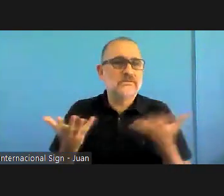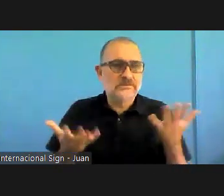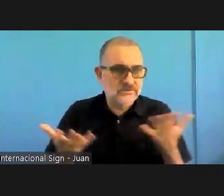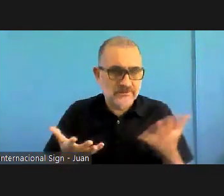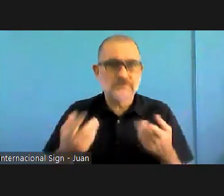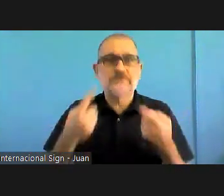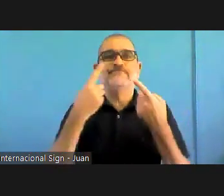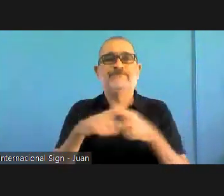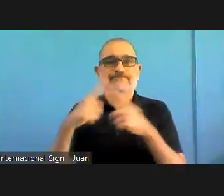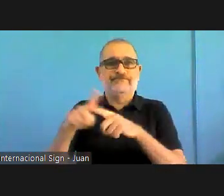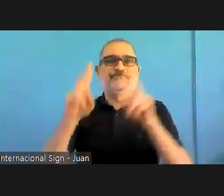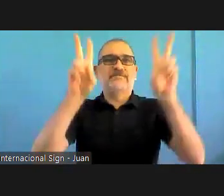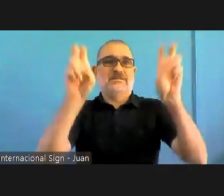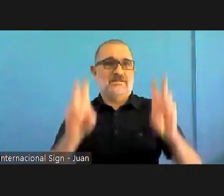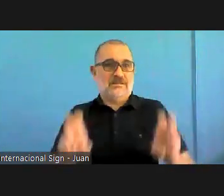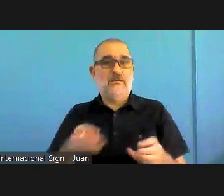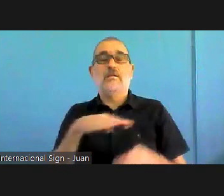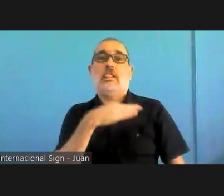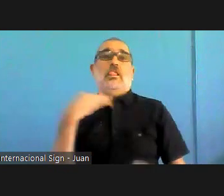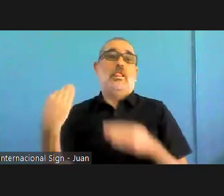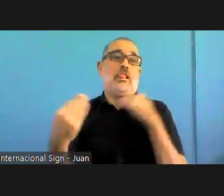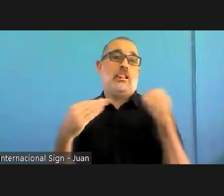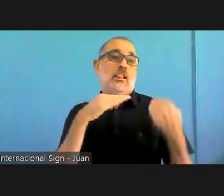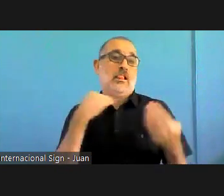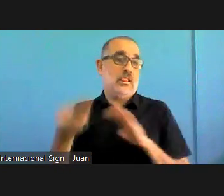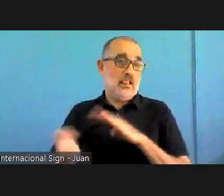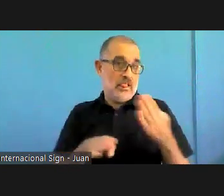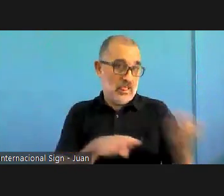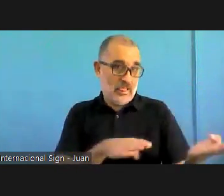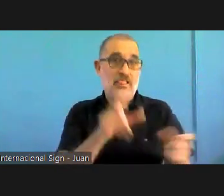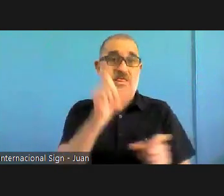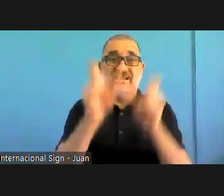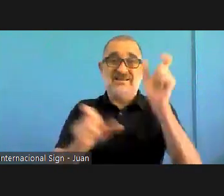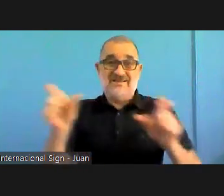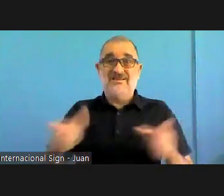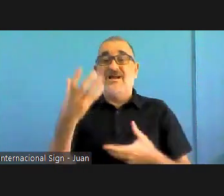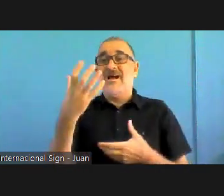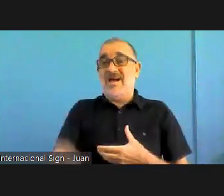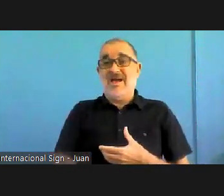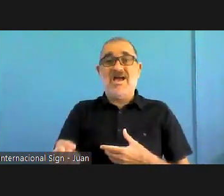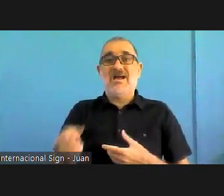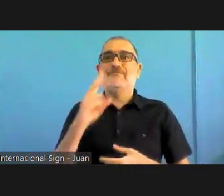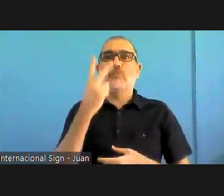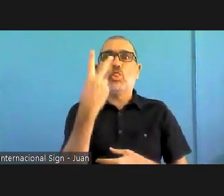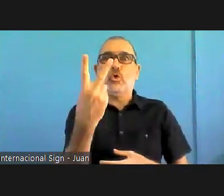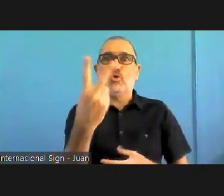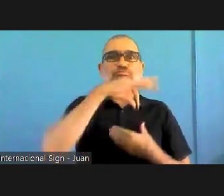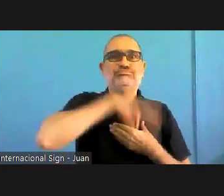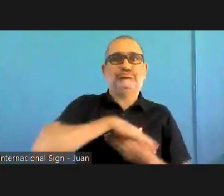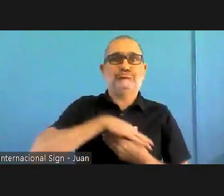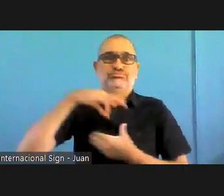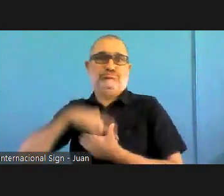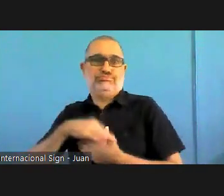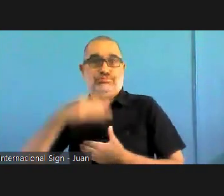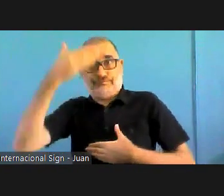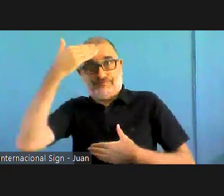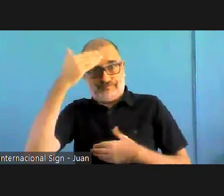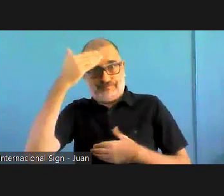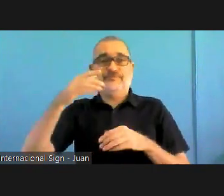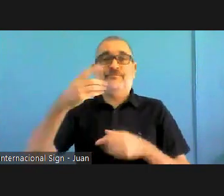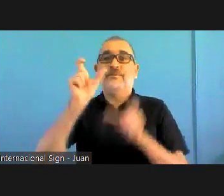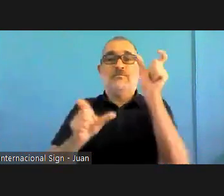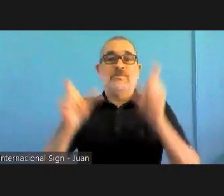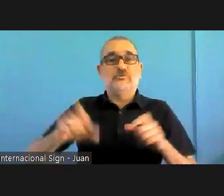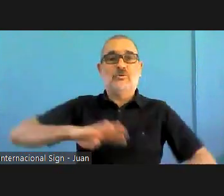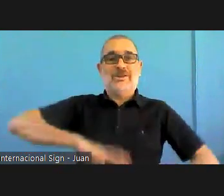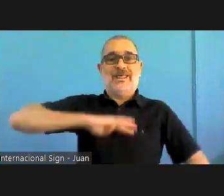nuestras muertes, han sido por personas de más de 60 años de edad, con más de